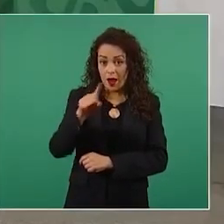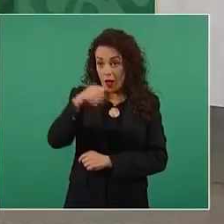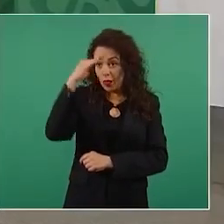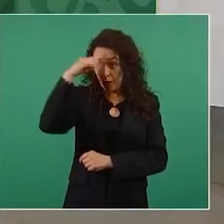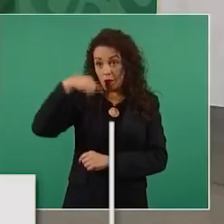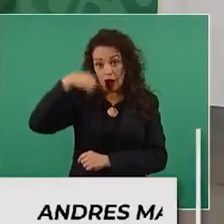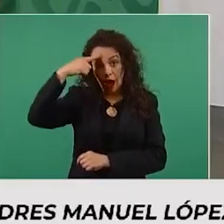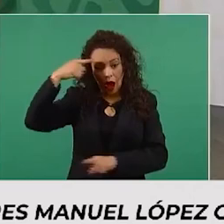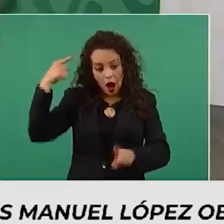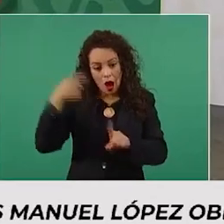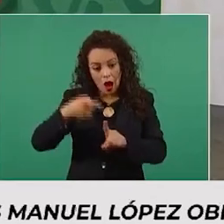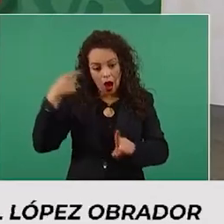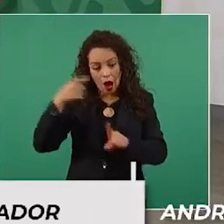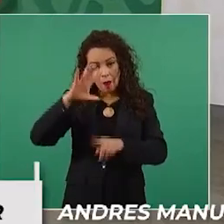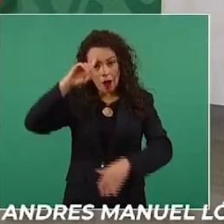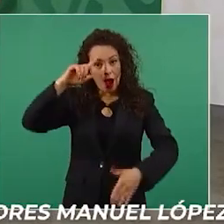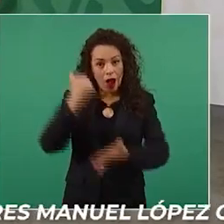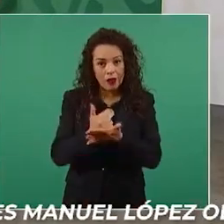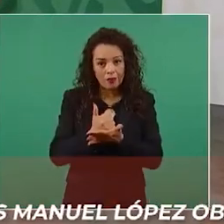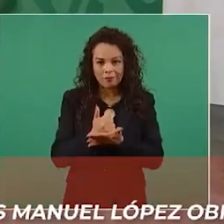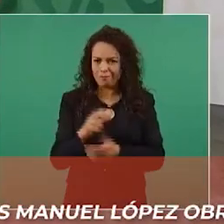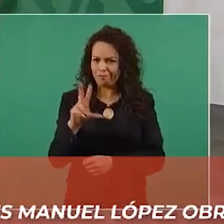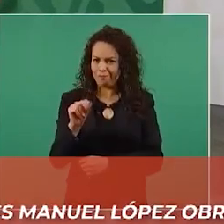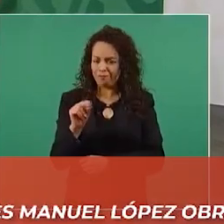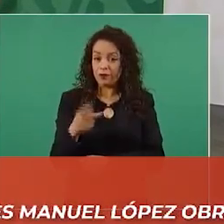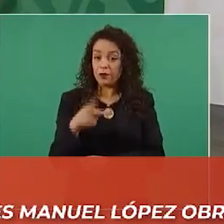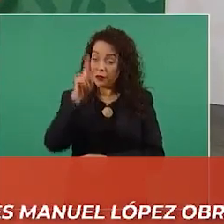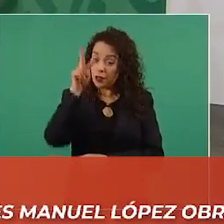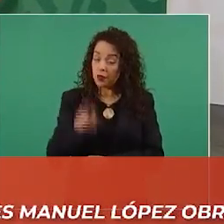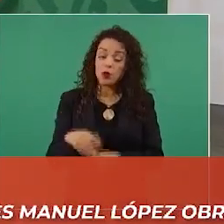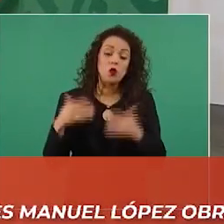Pero hicieron mucho daño.